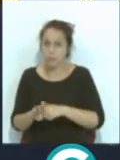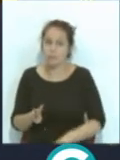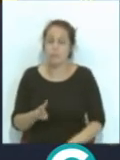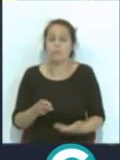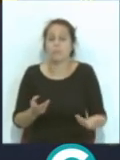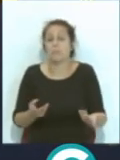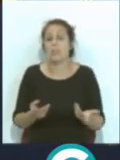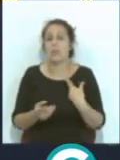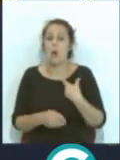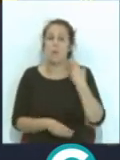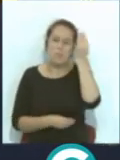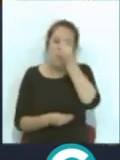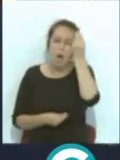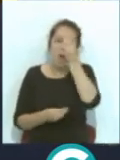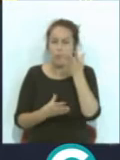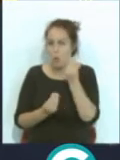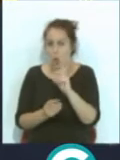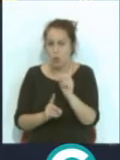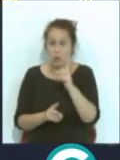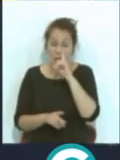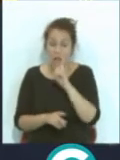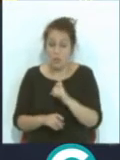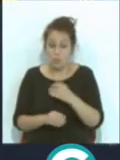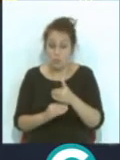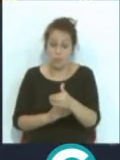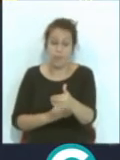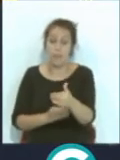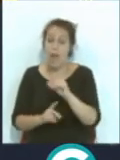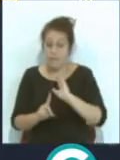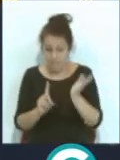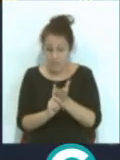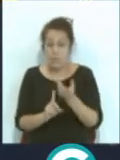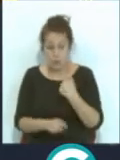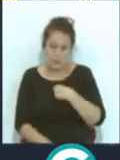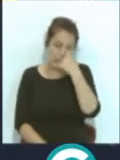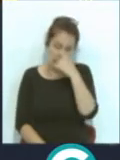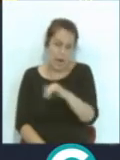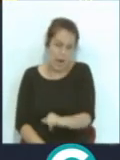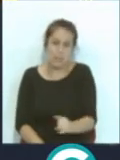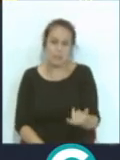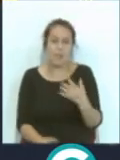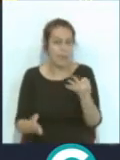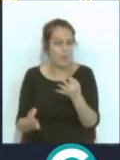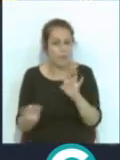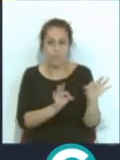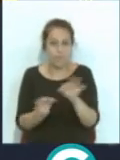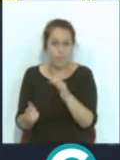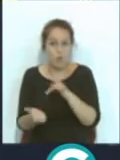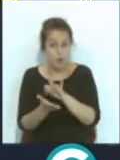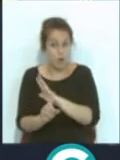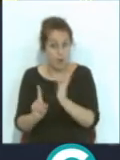Pero no le doy muchas vueltas. Sé que al cabo del año voy a tener lesiones, cuento con ellas, y lo que hay que estar es preparado para cuando vengan y